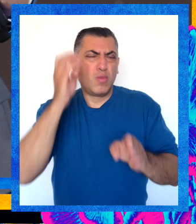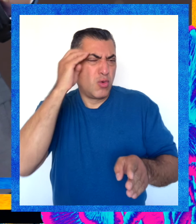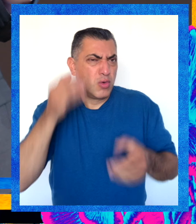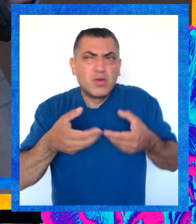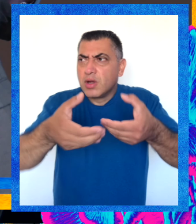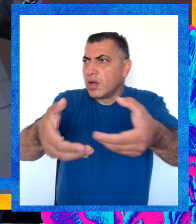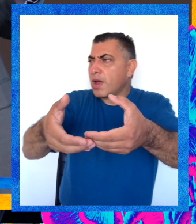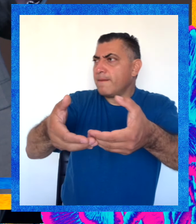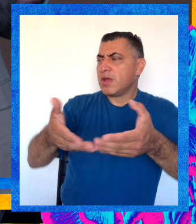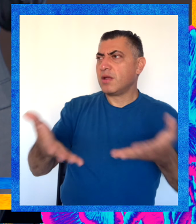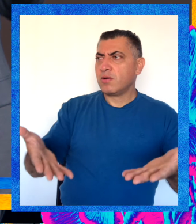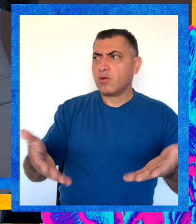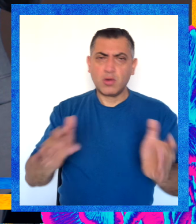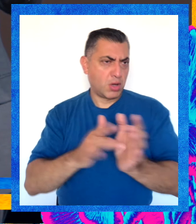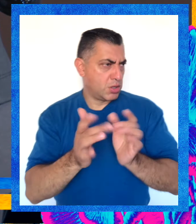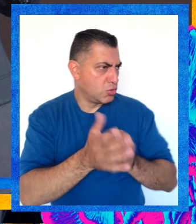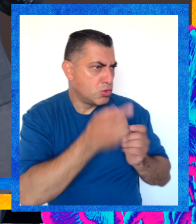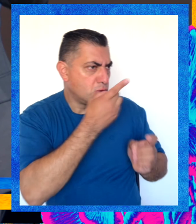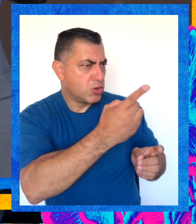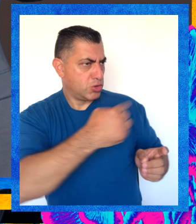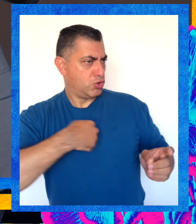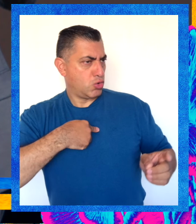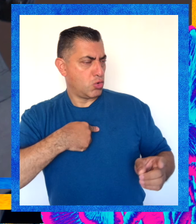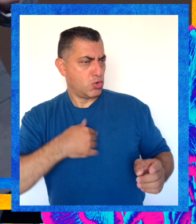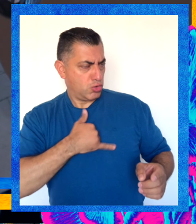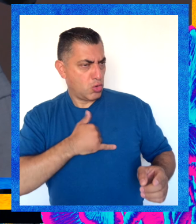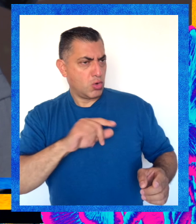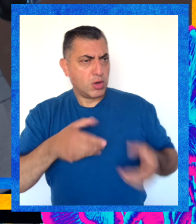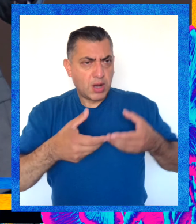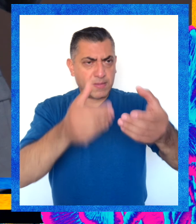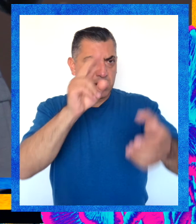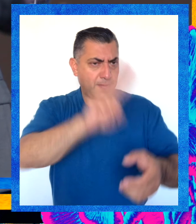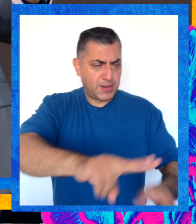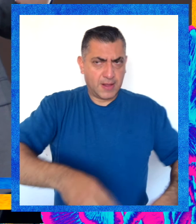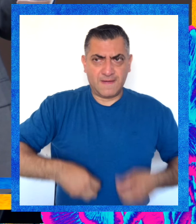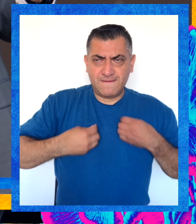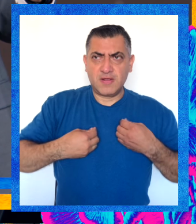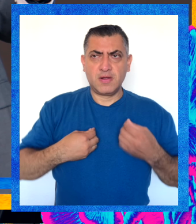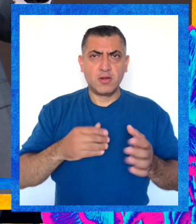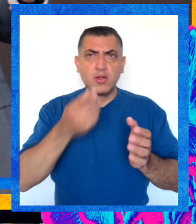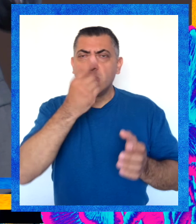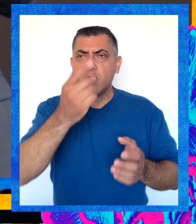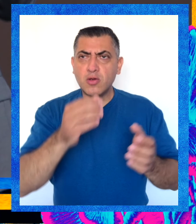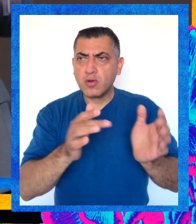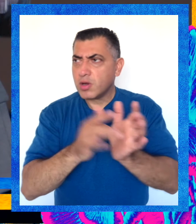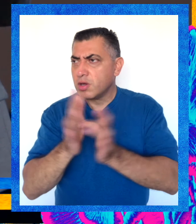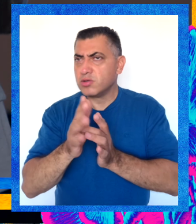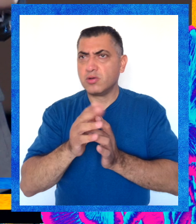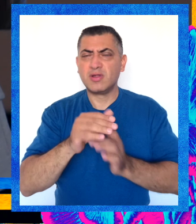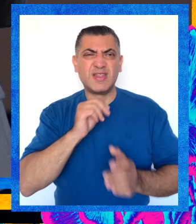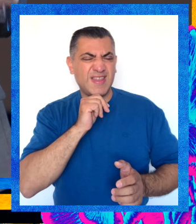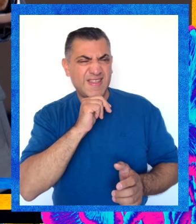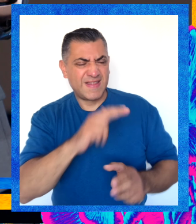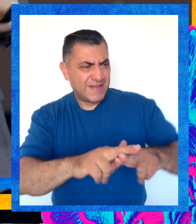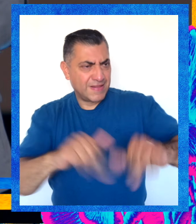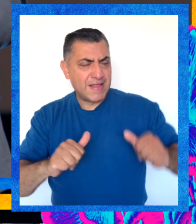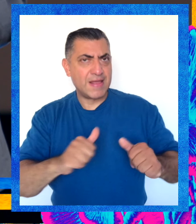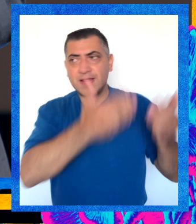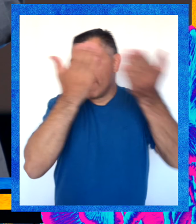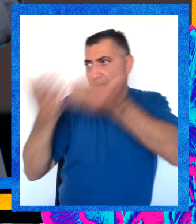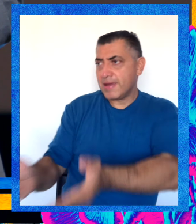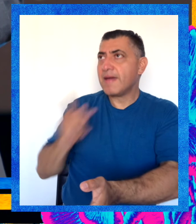conocer el camino y es cuando jesús dice yo soy el camino y la verdad y la vida le contestó jesús nadie llega al padre